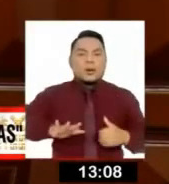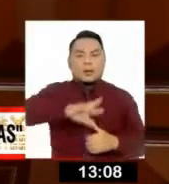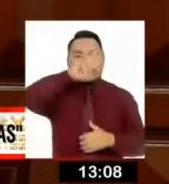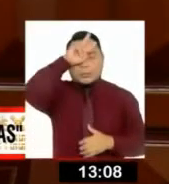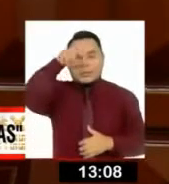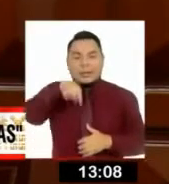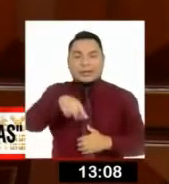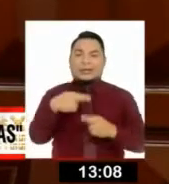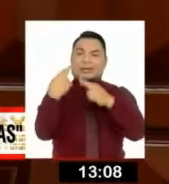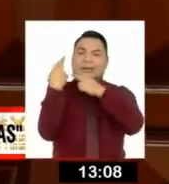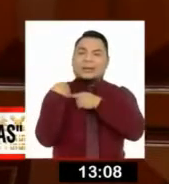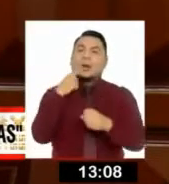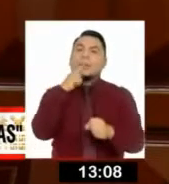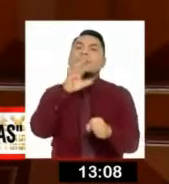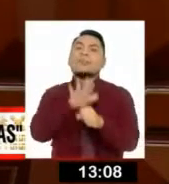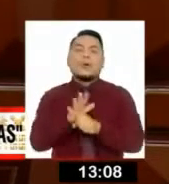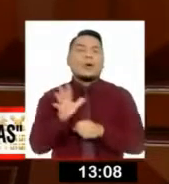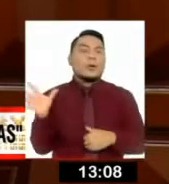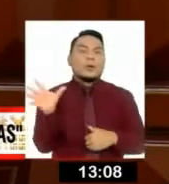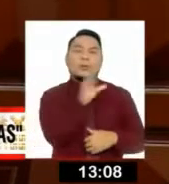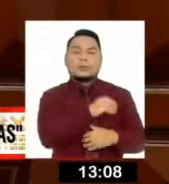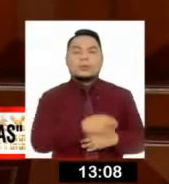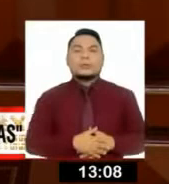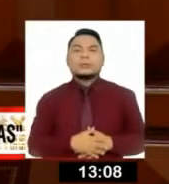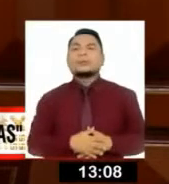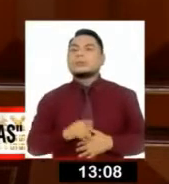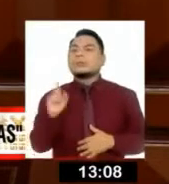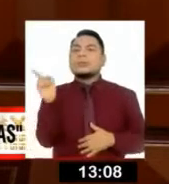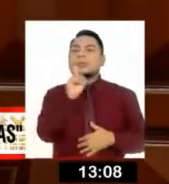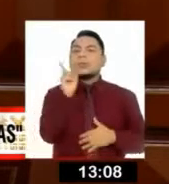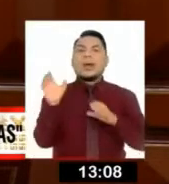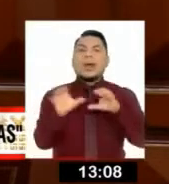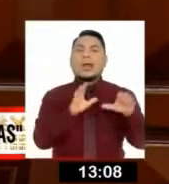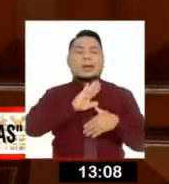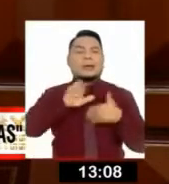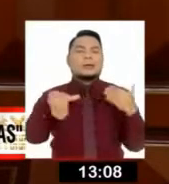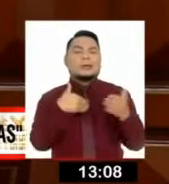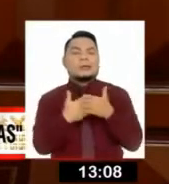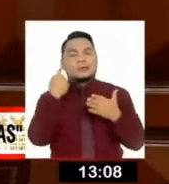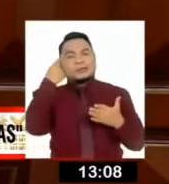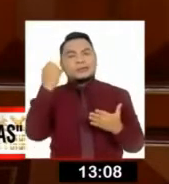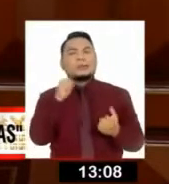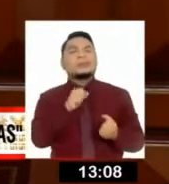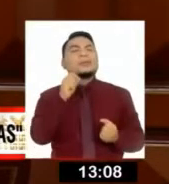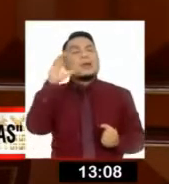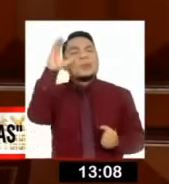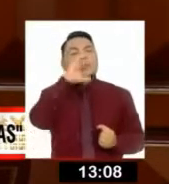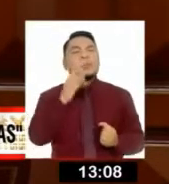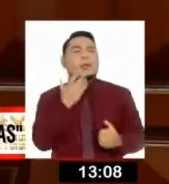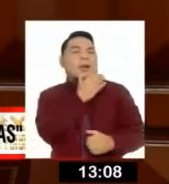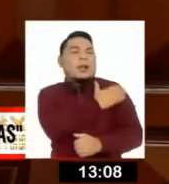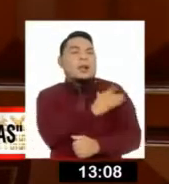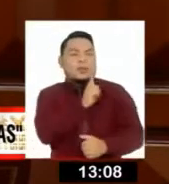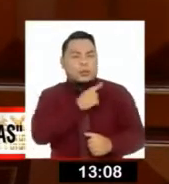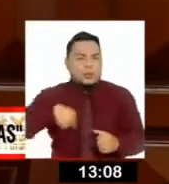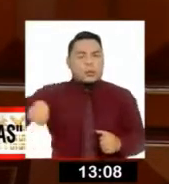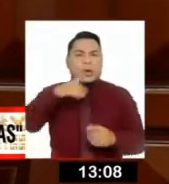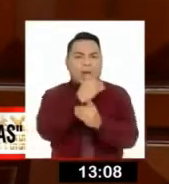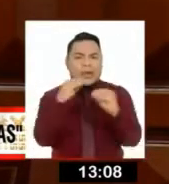una tarea que nos compromete a todos. Lo haremos en democracia buscando